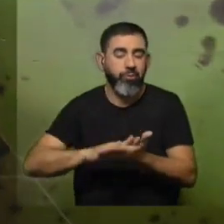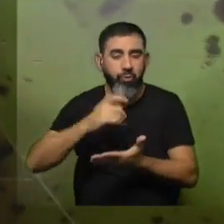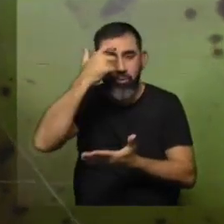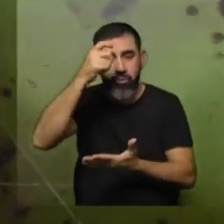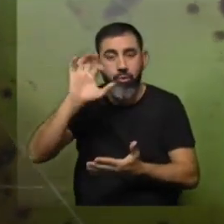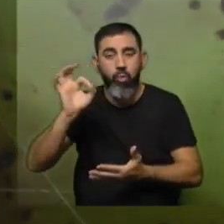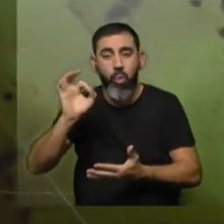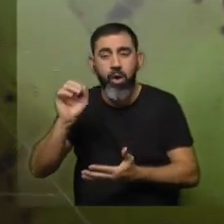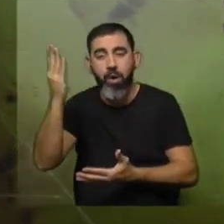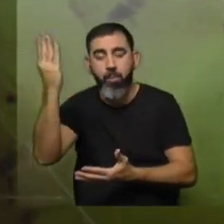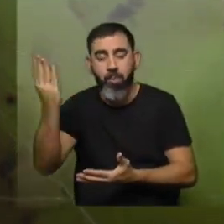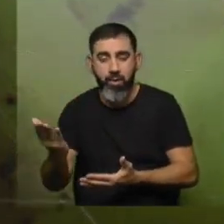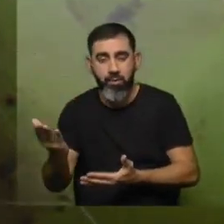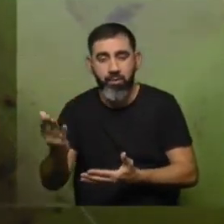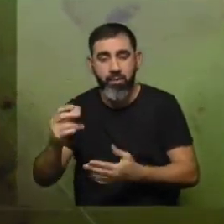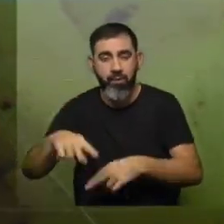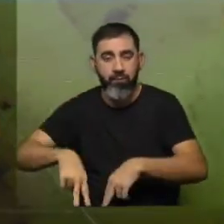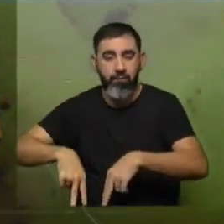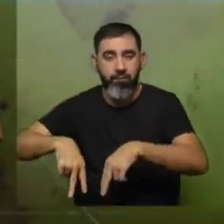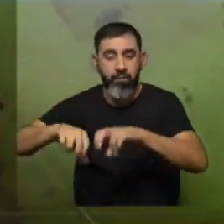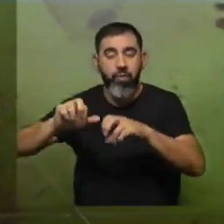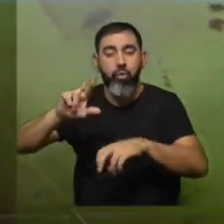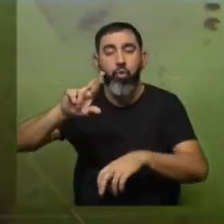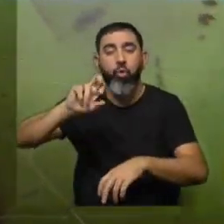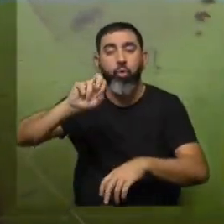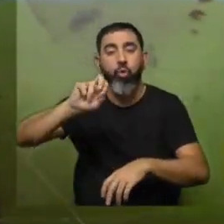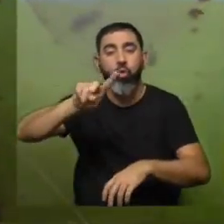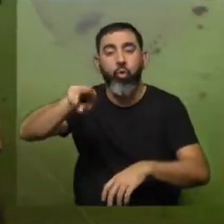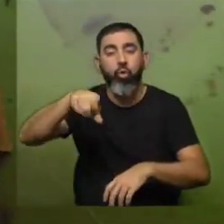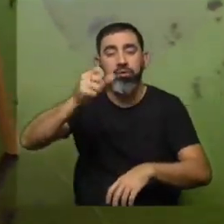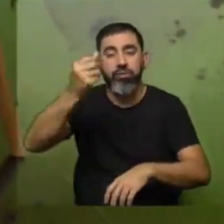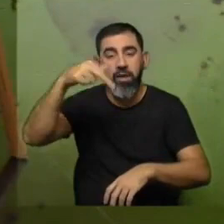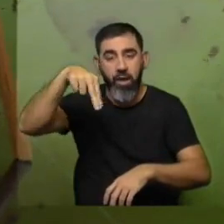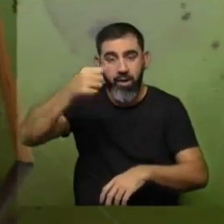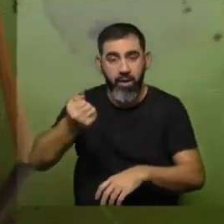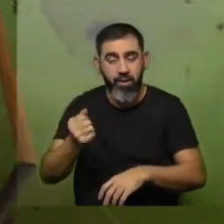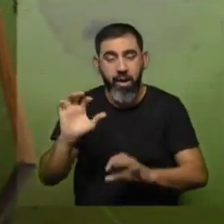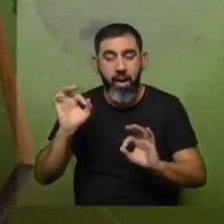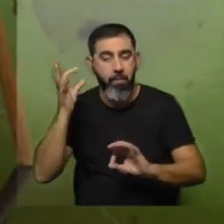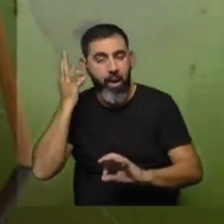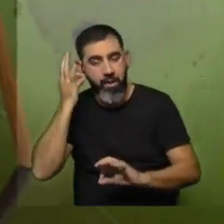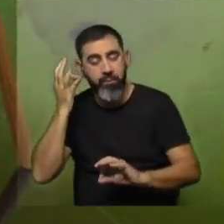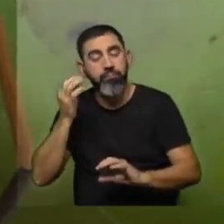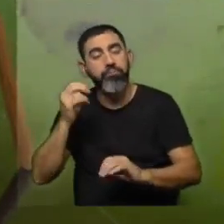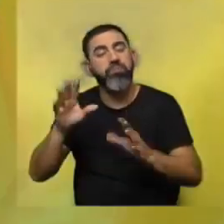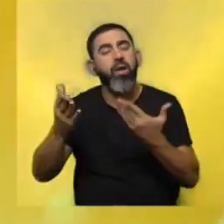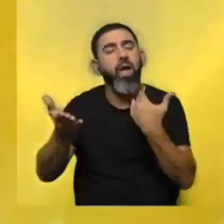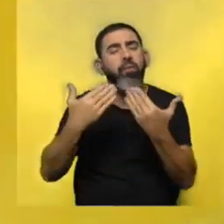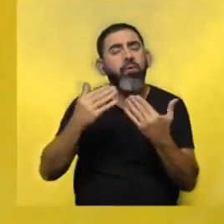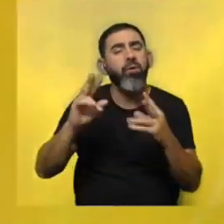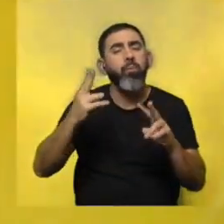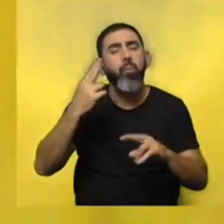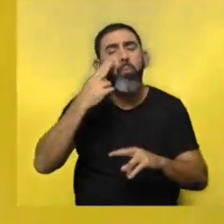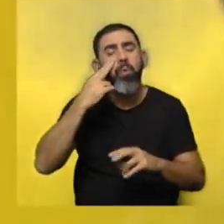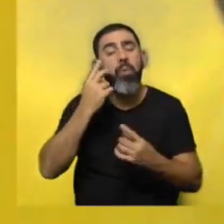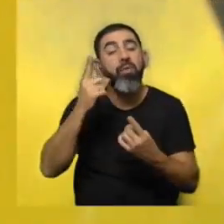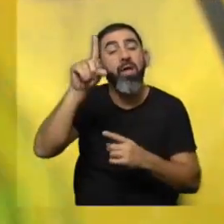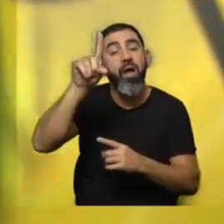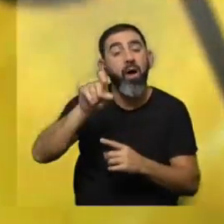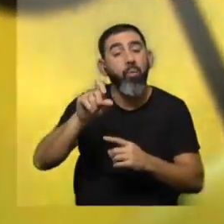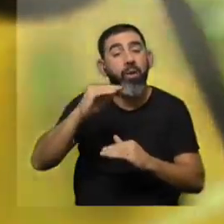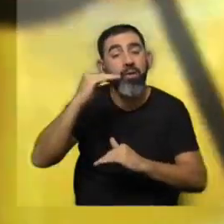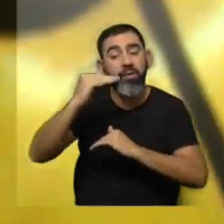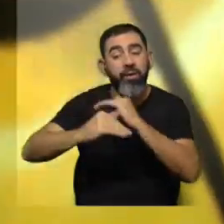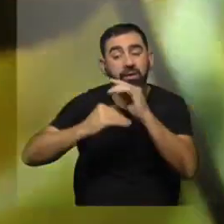hermana, Rosana Perrone, investigadora de Clemente Estable. Y en la charla salió el tema de la crisis del agua y el desarrollo